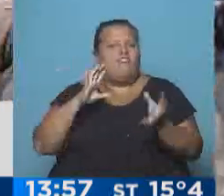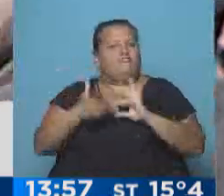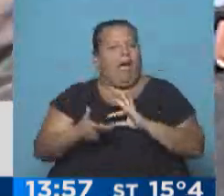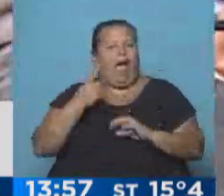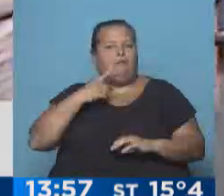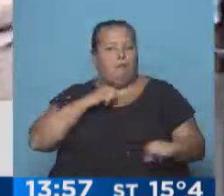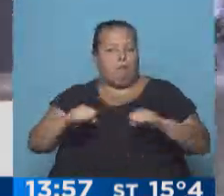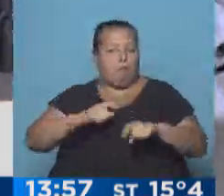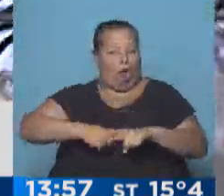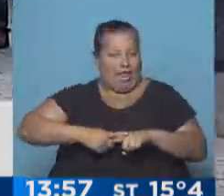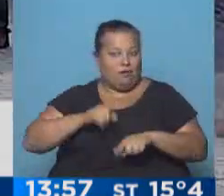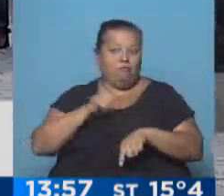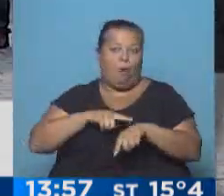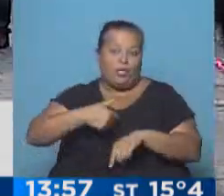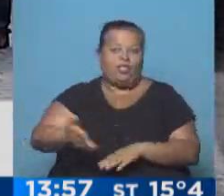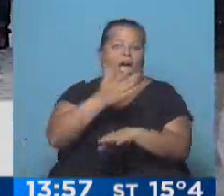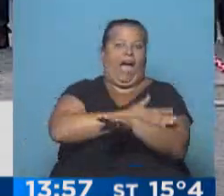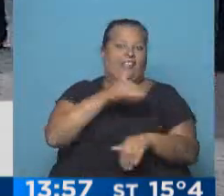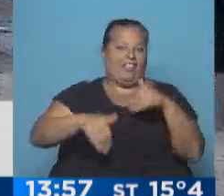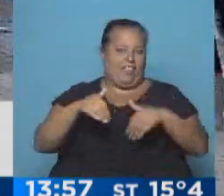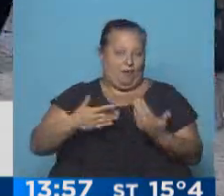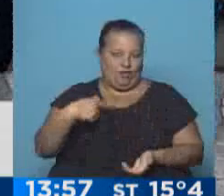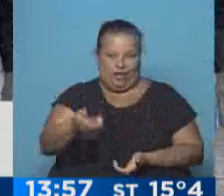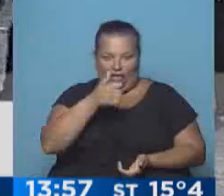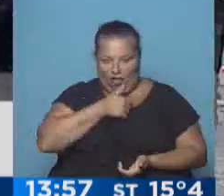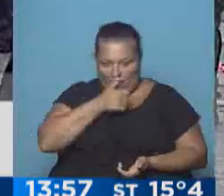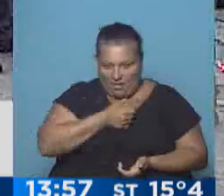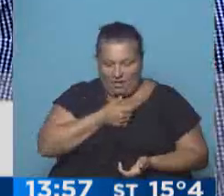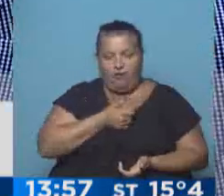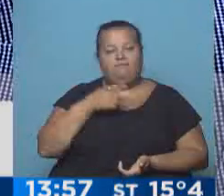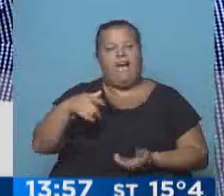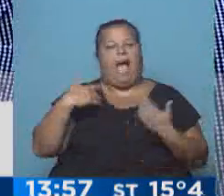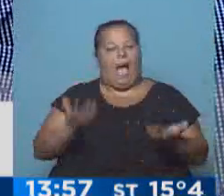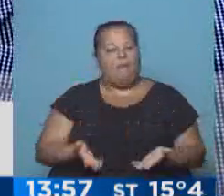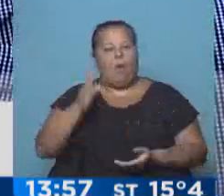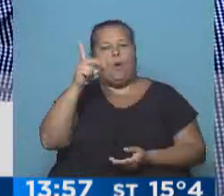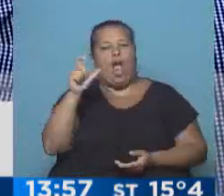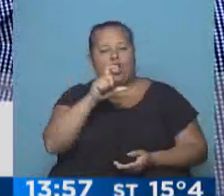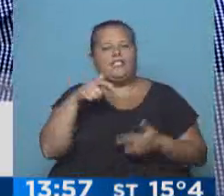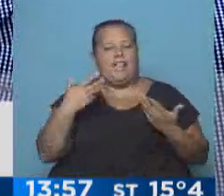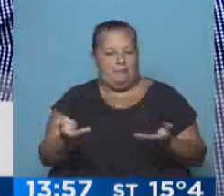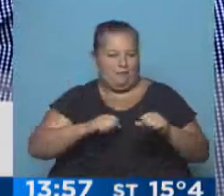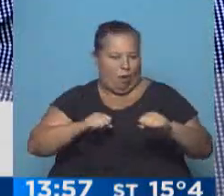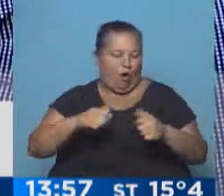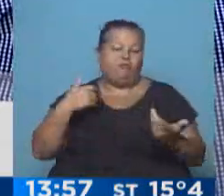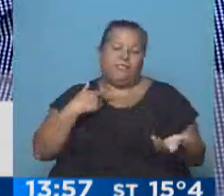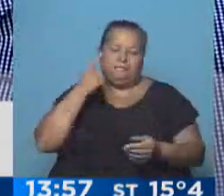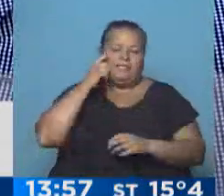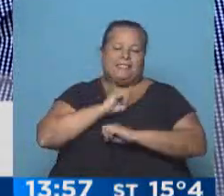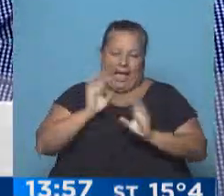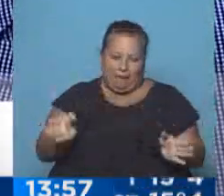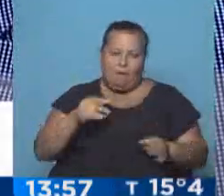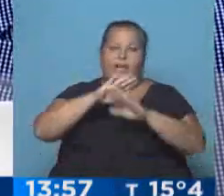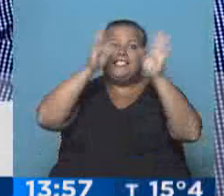de utilización política en un proceso previo a la elección del domingo, y están utilizando al Banco Central para esto, lo cual nos parece mal, porque es